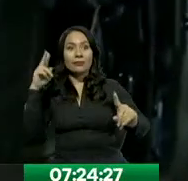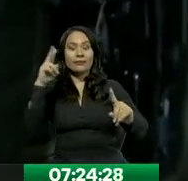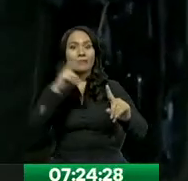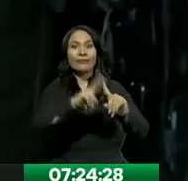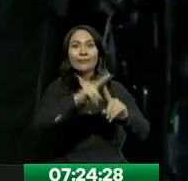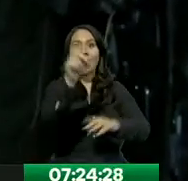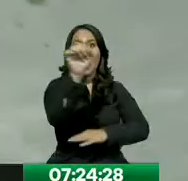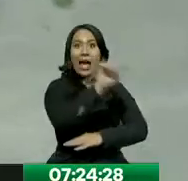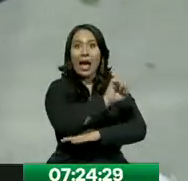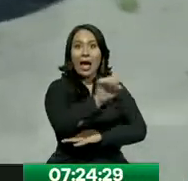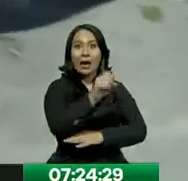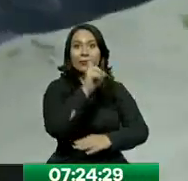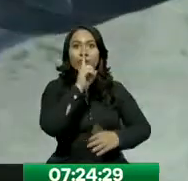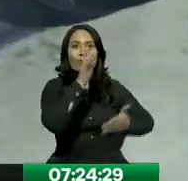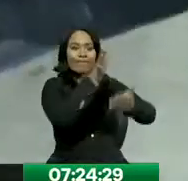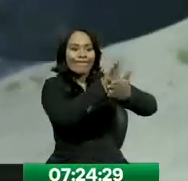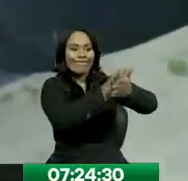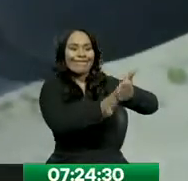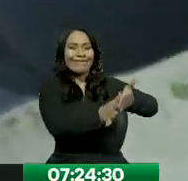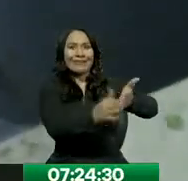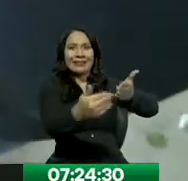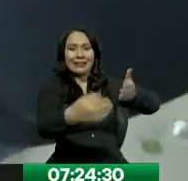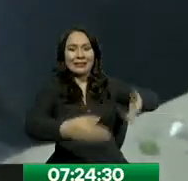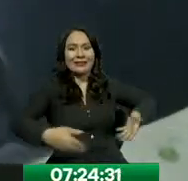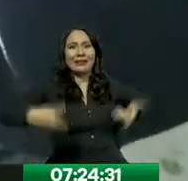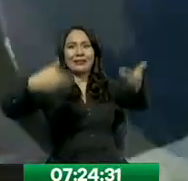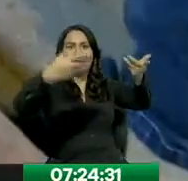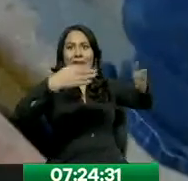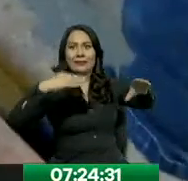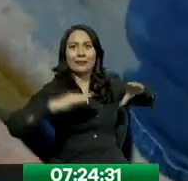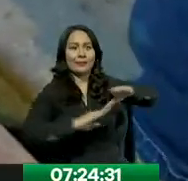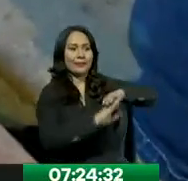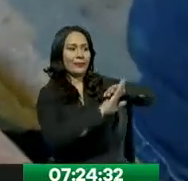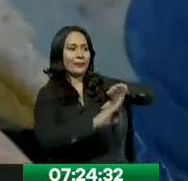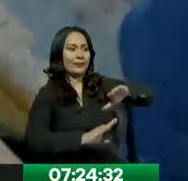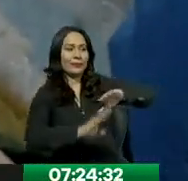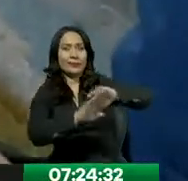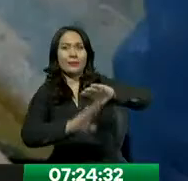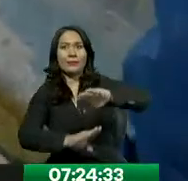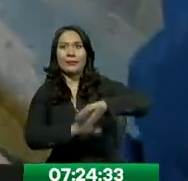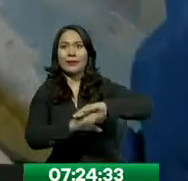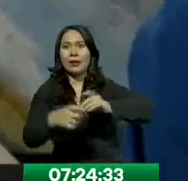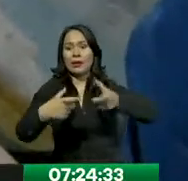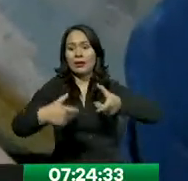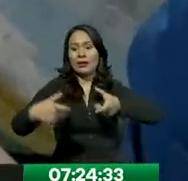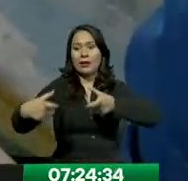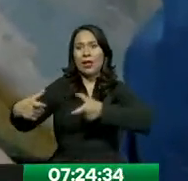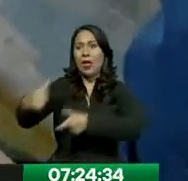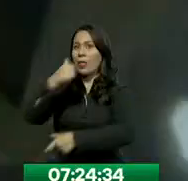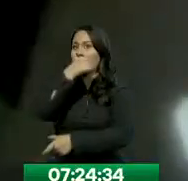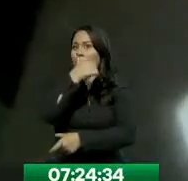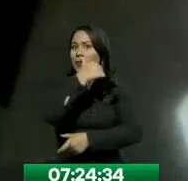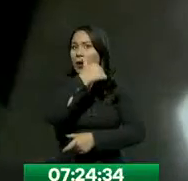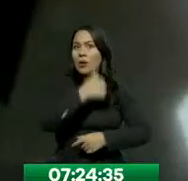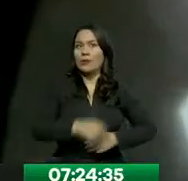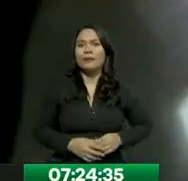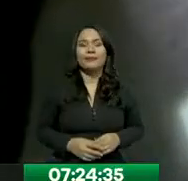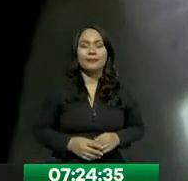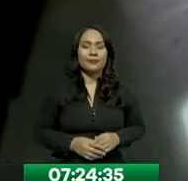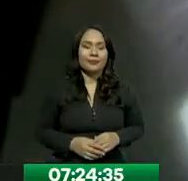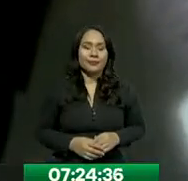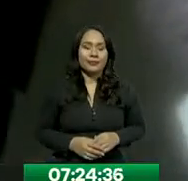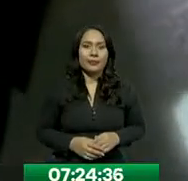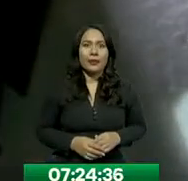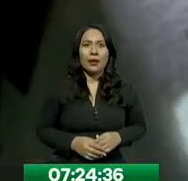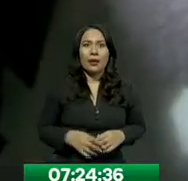su estructura tenía camuflados más de 40 paquetes tipo ladrillo de clorhidrato de cocaína. Estaba el vehículo modificado